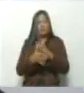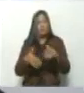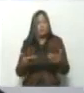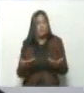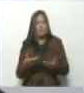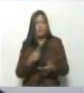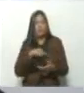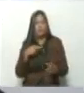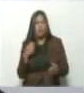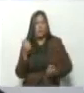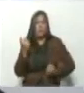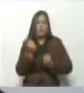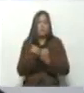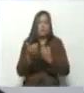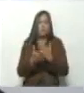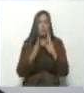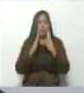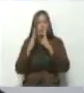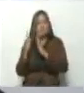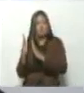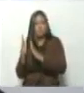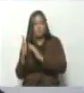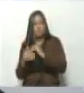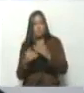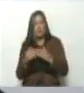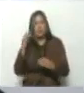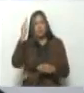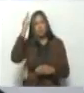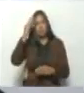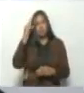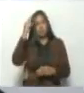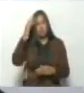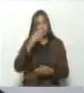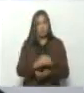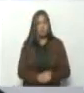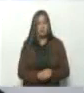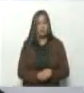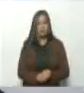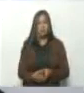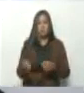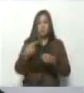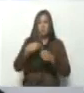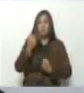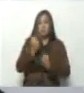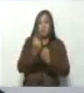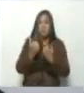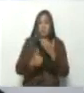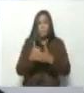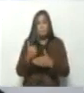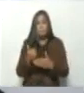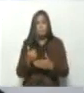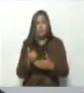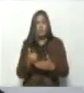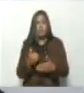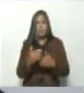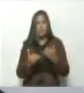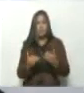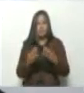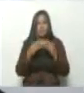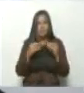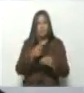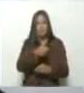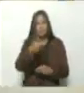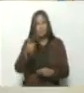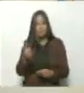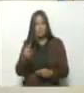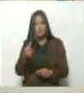siempre apostamos a la organización, a la conciencia, al sumarte. Estás en la gran casa de todos y de todas. Y debe